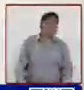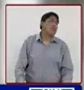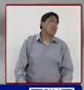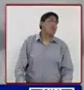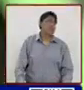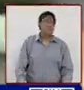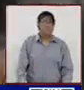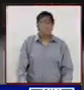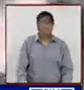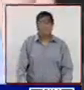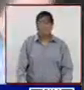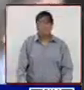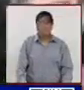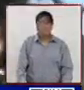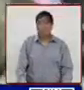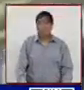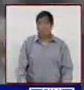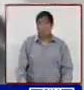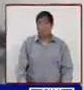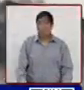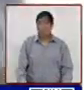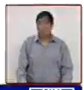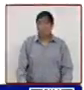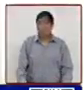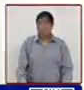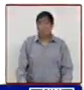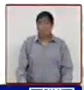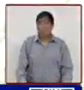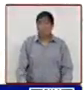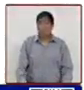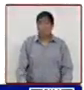¿Tienes antecedentes, no? No tengo.